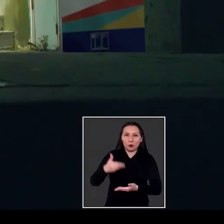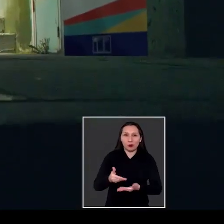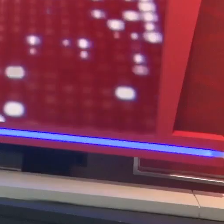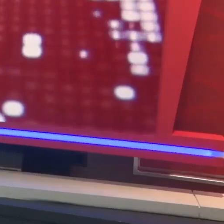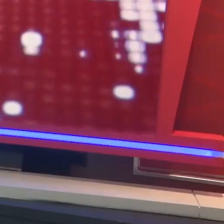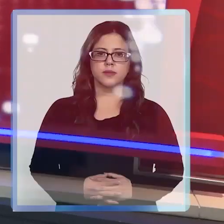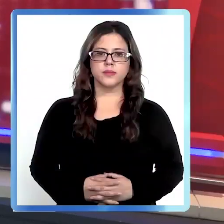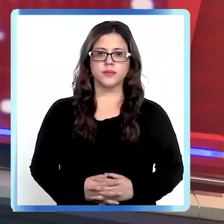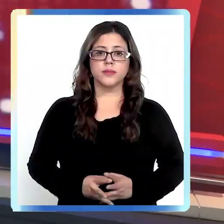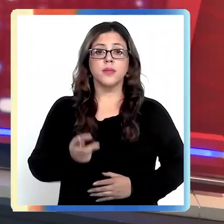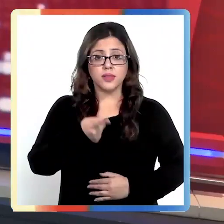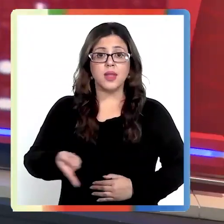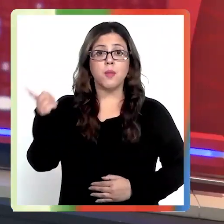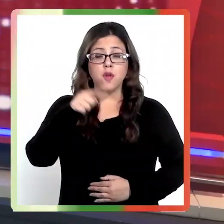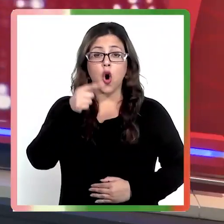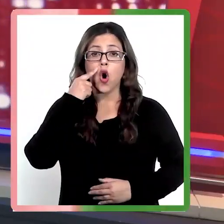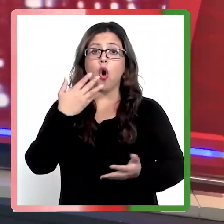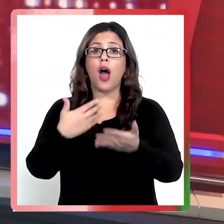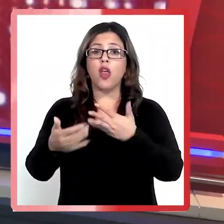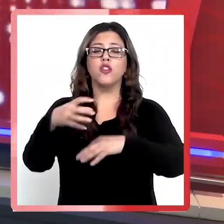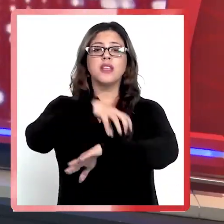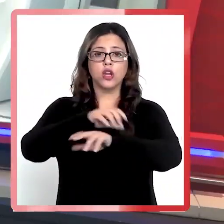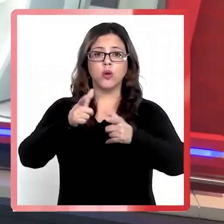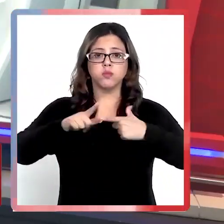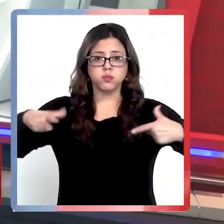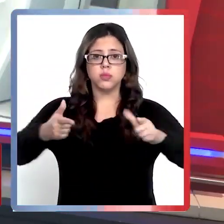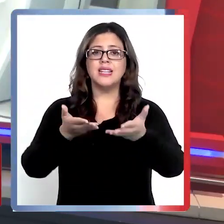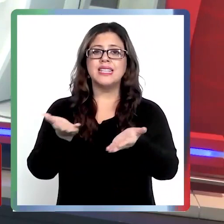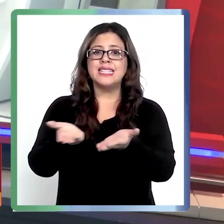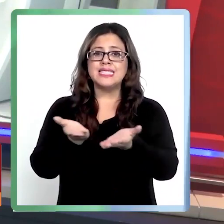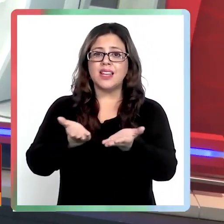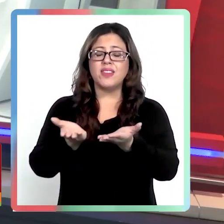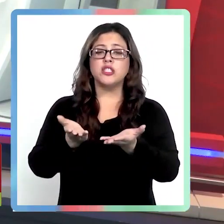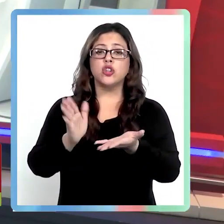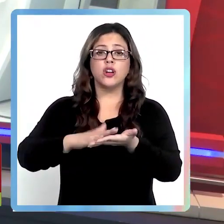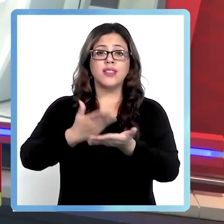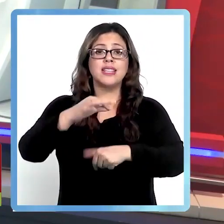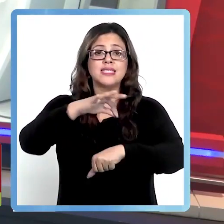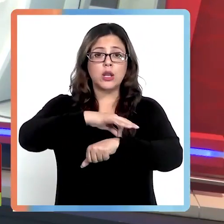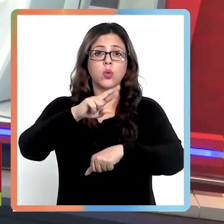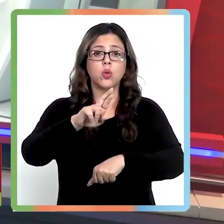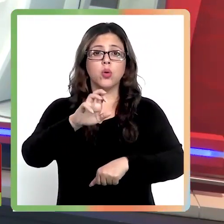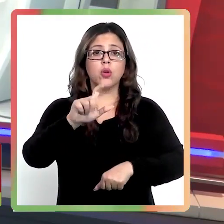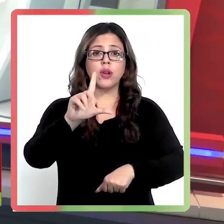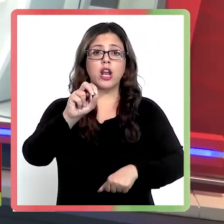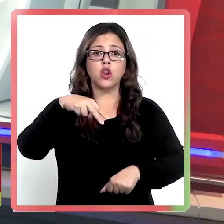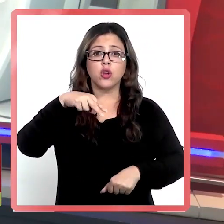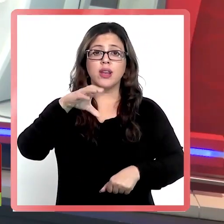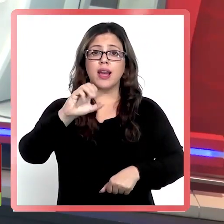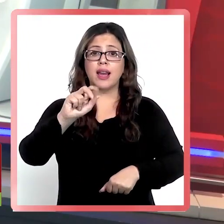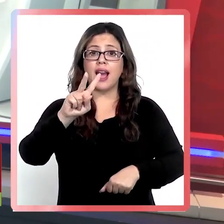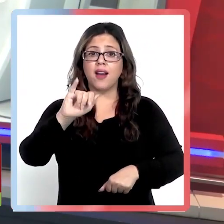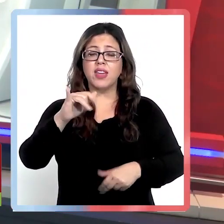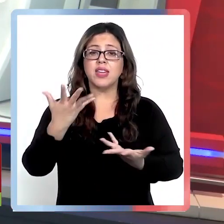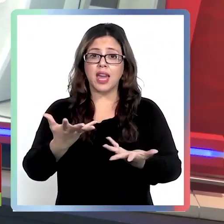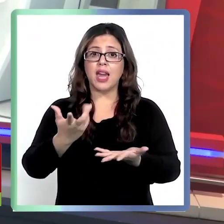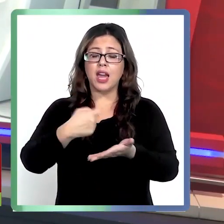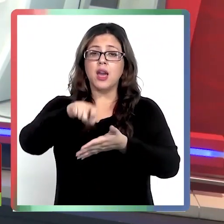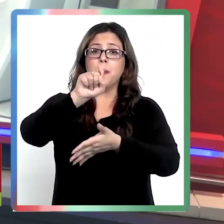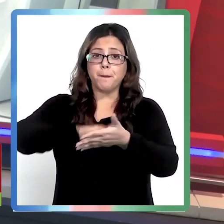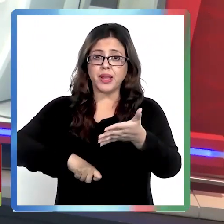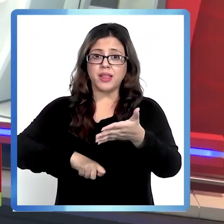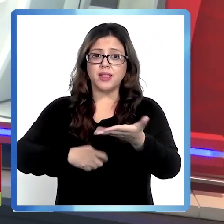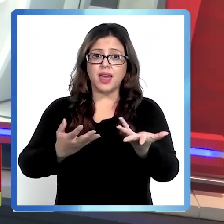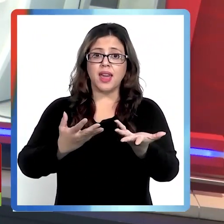legado... Ya estamos de regreso y viajamos a Los Lagos. El Servicio de Salud de Reloncaví firmó un convenio con el Centro de Especialidades Oncológicas